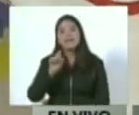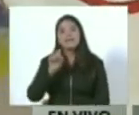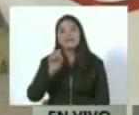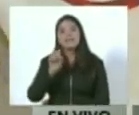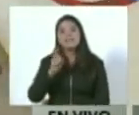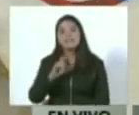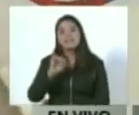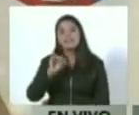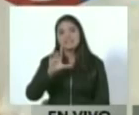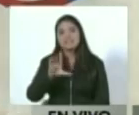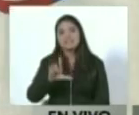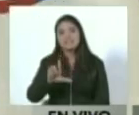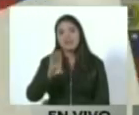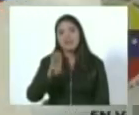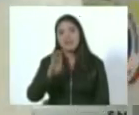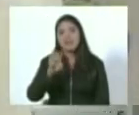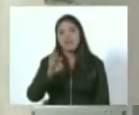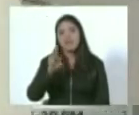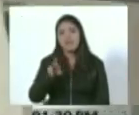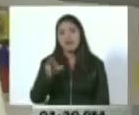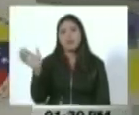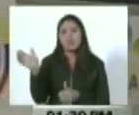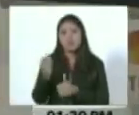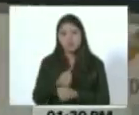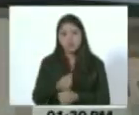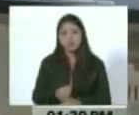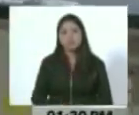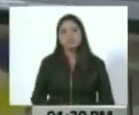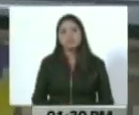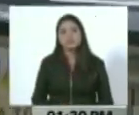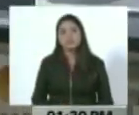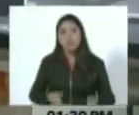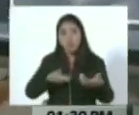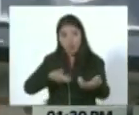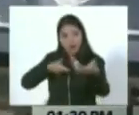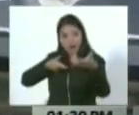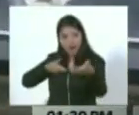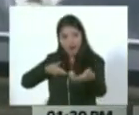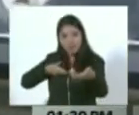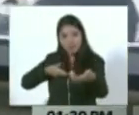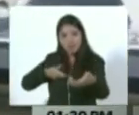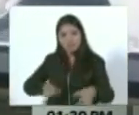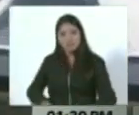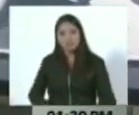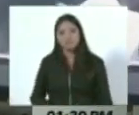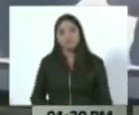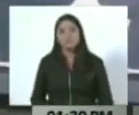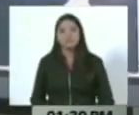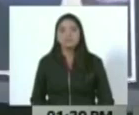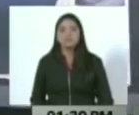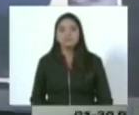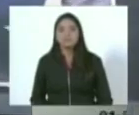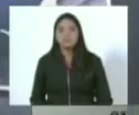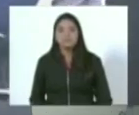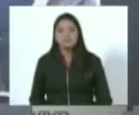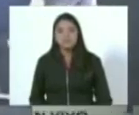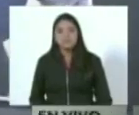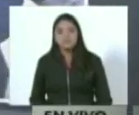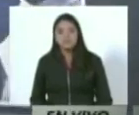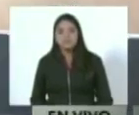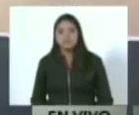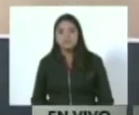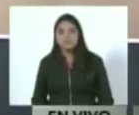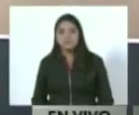Caro, a quien se le incautó un arma de guerra, un fusil automático boliviano